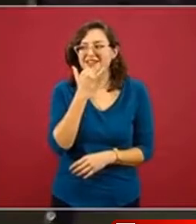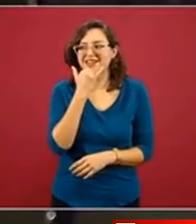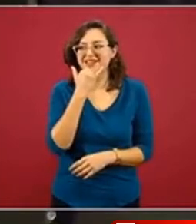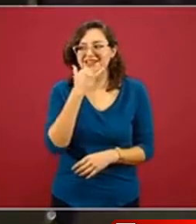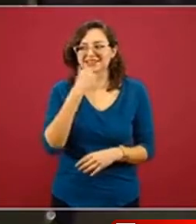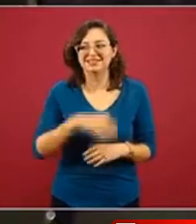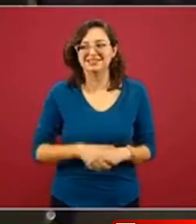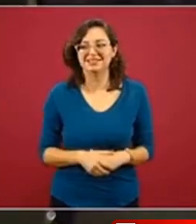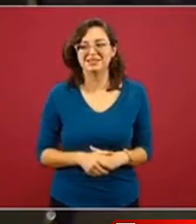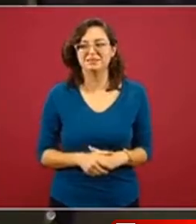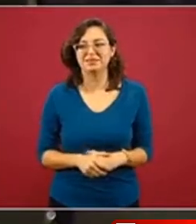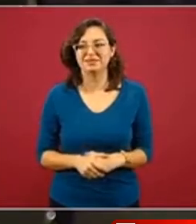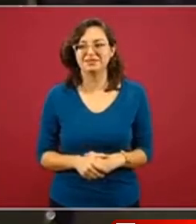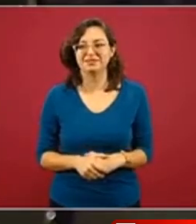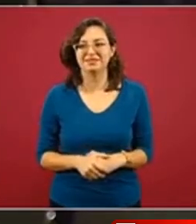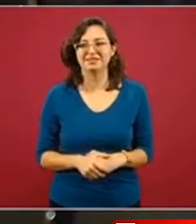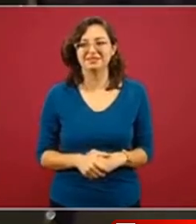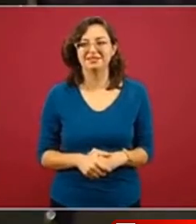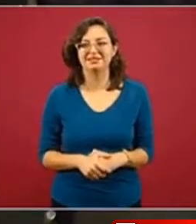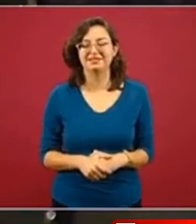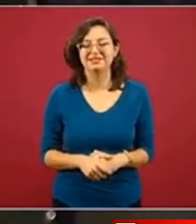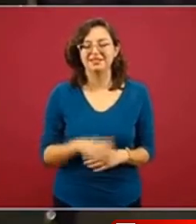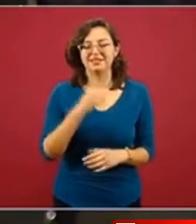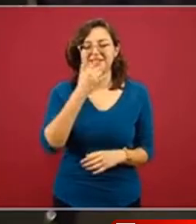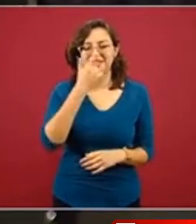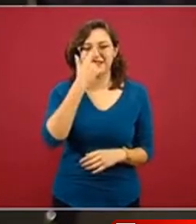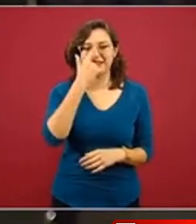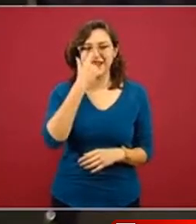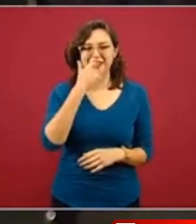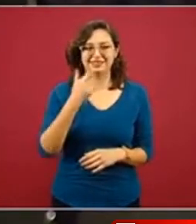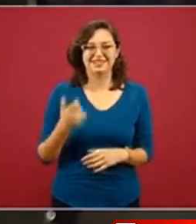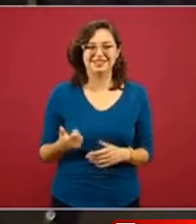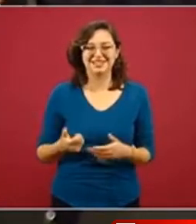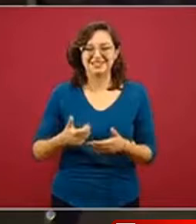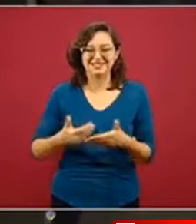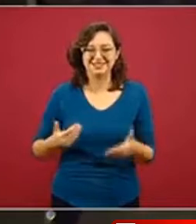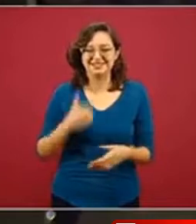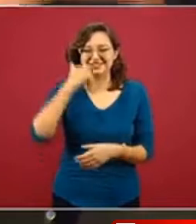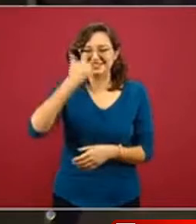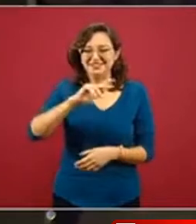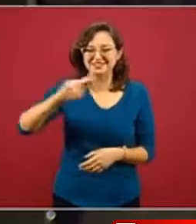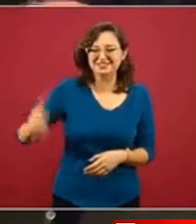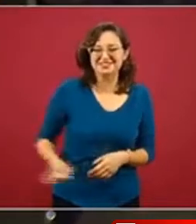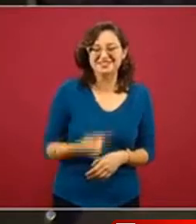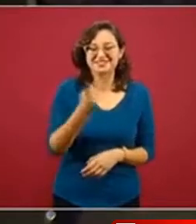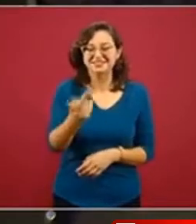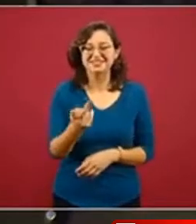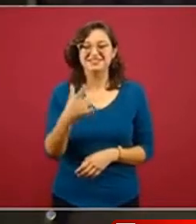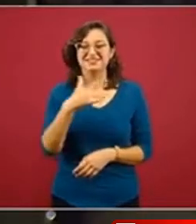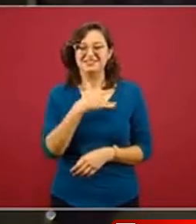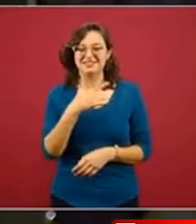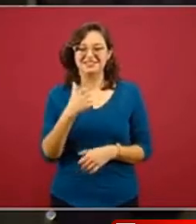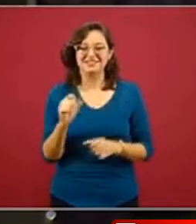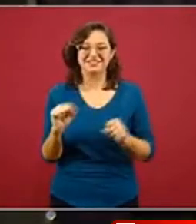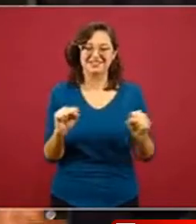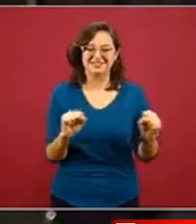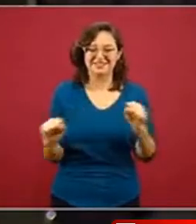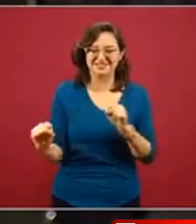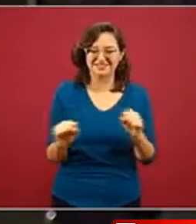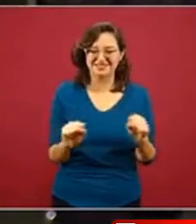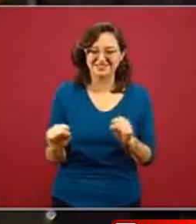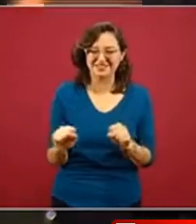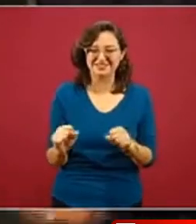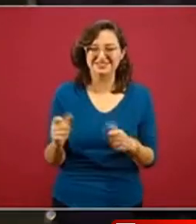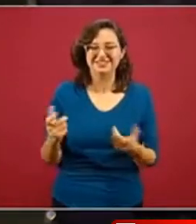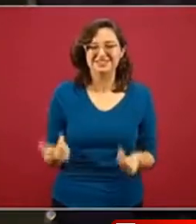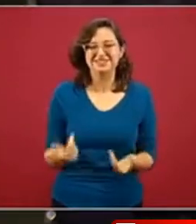Doctor Gatell, yo quisiera preguntarle si en este momento en el que está temblando y todos salimos espantados